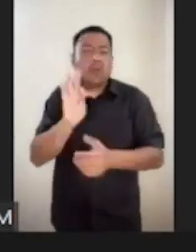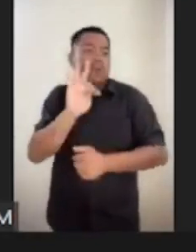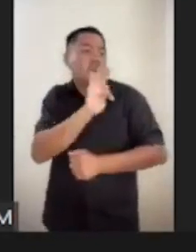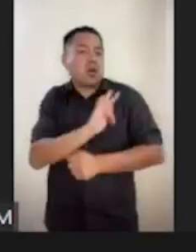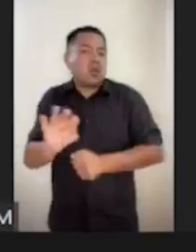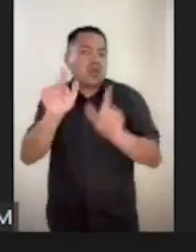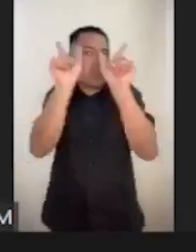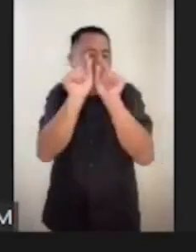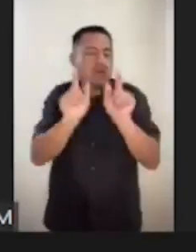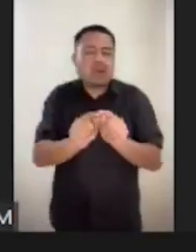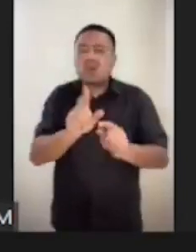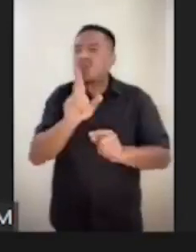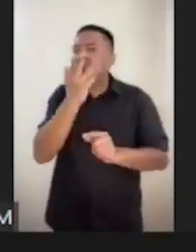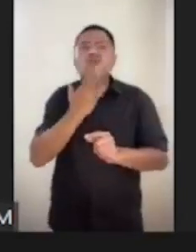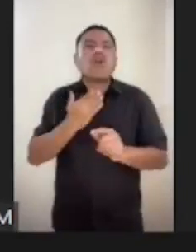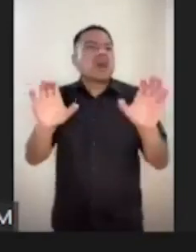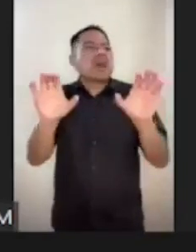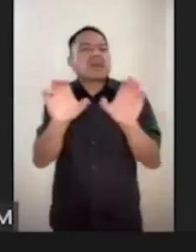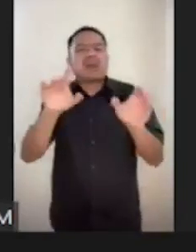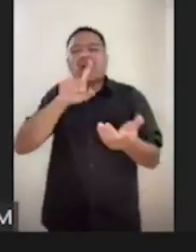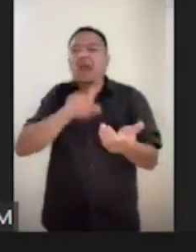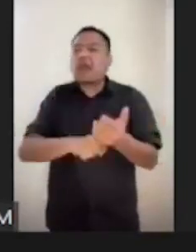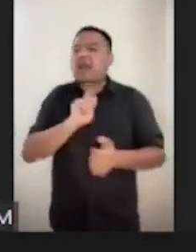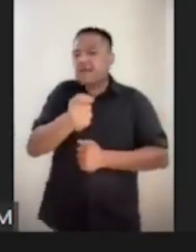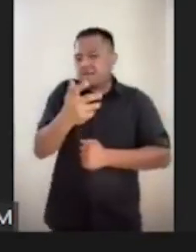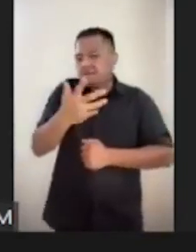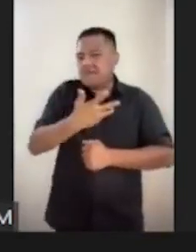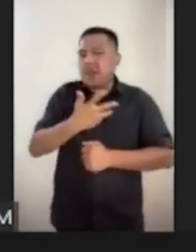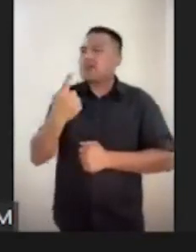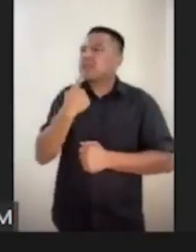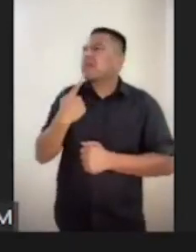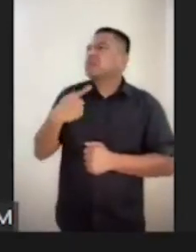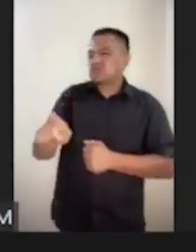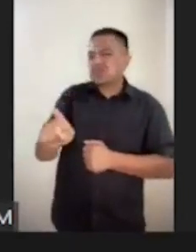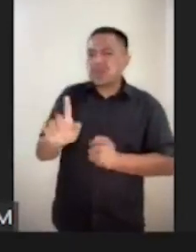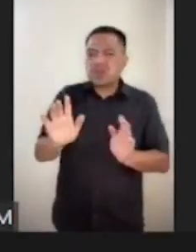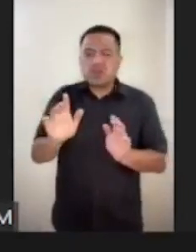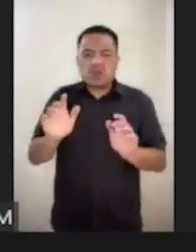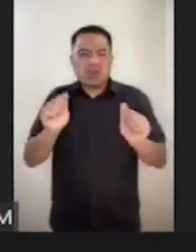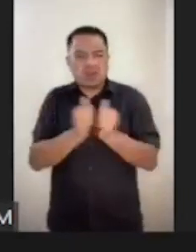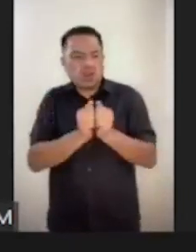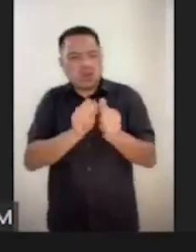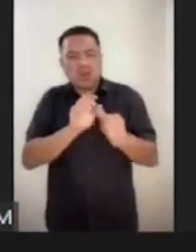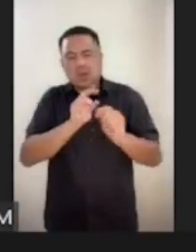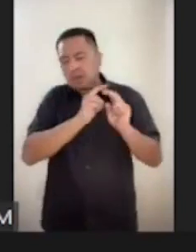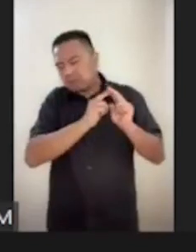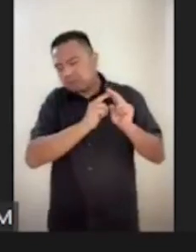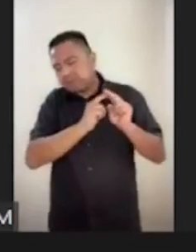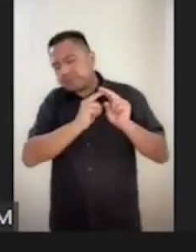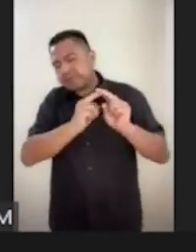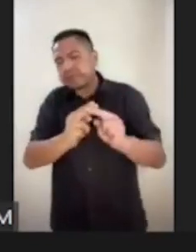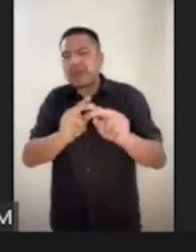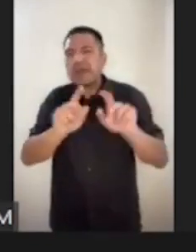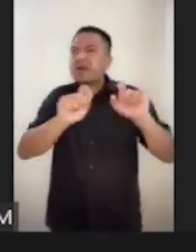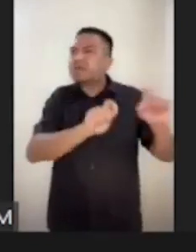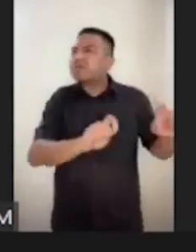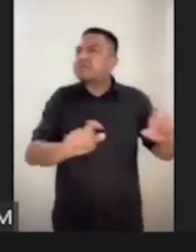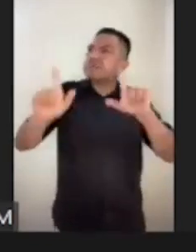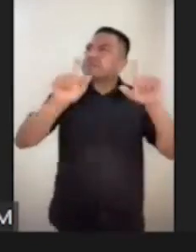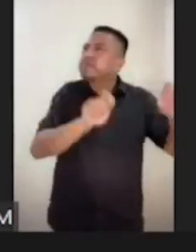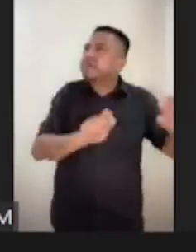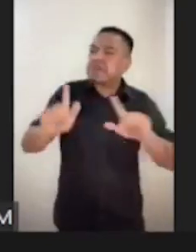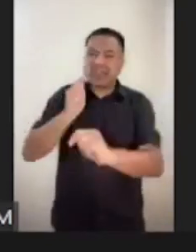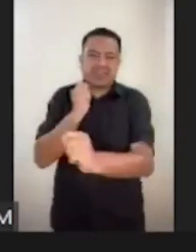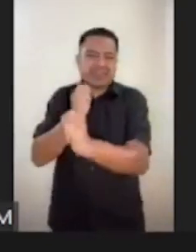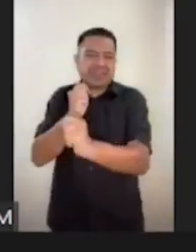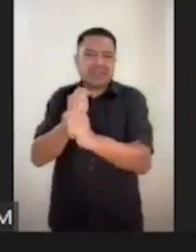que no se acredita de manera fehaciente la existencia de los hechos denunciados, relativa a la permanencia de anuncios espectaculares en el transporte público de la